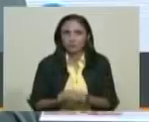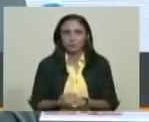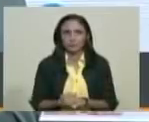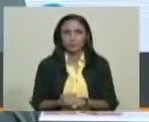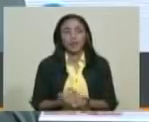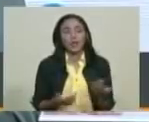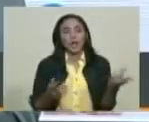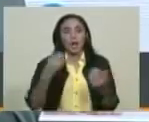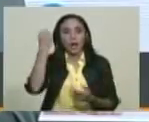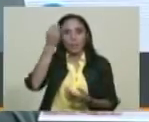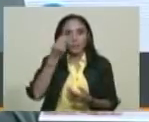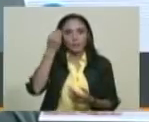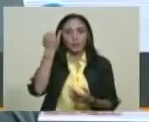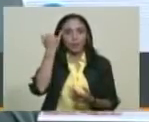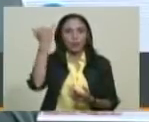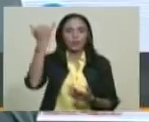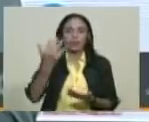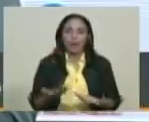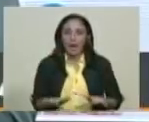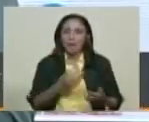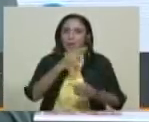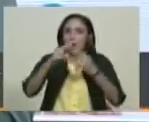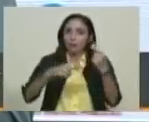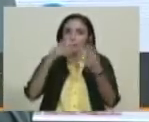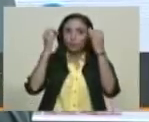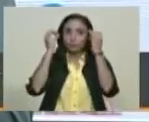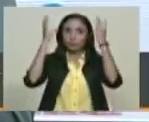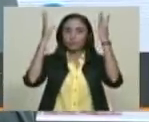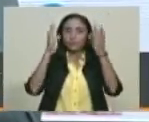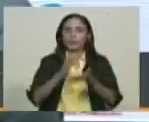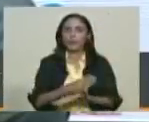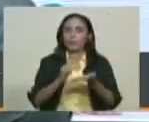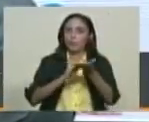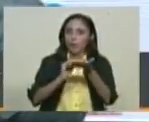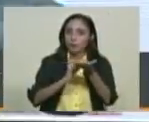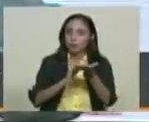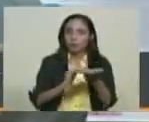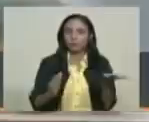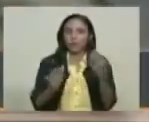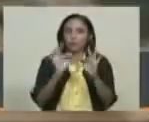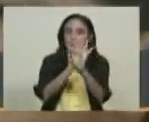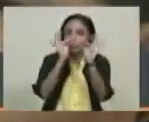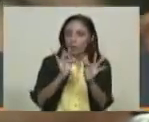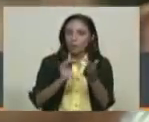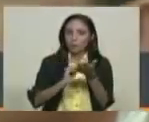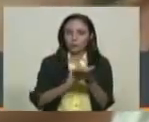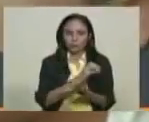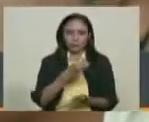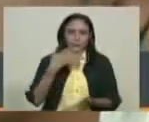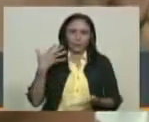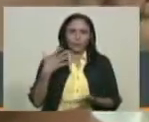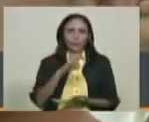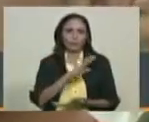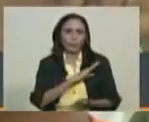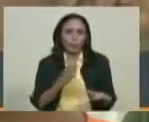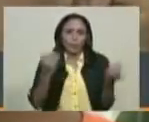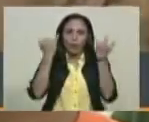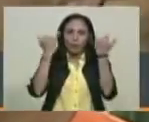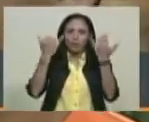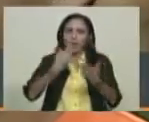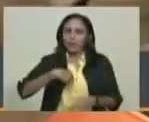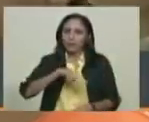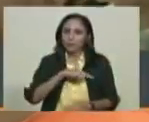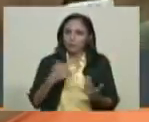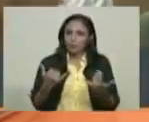Del pensamiento económico de la revolución bolivariana. Nuestro, tenemos que sentirnos orgullosos. Y el Petro